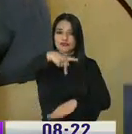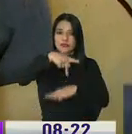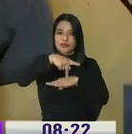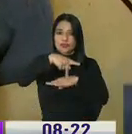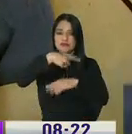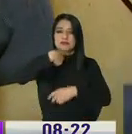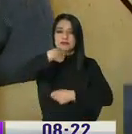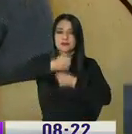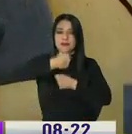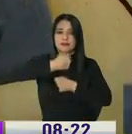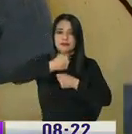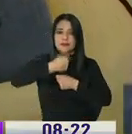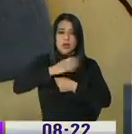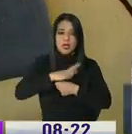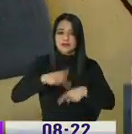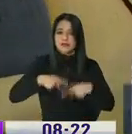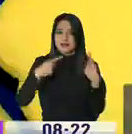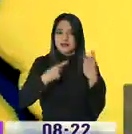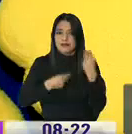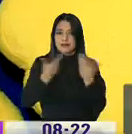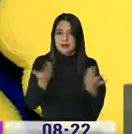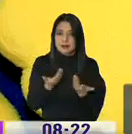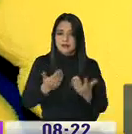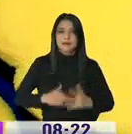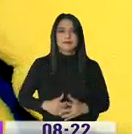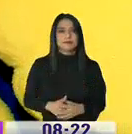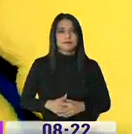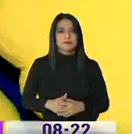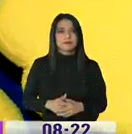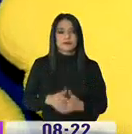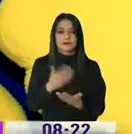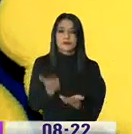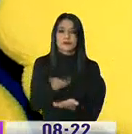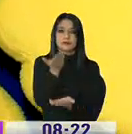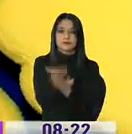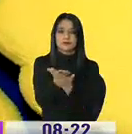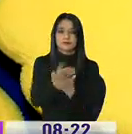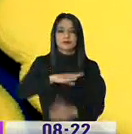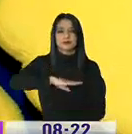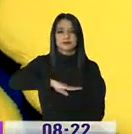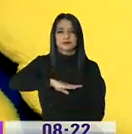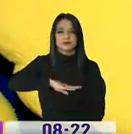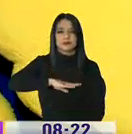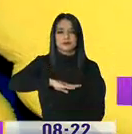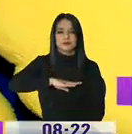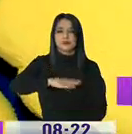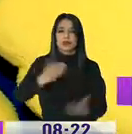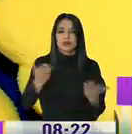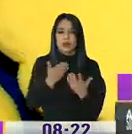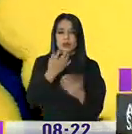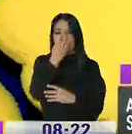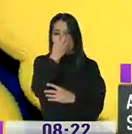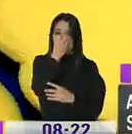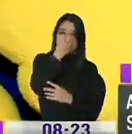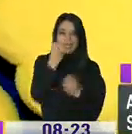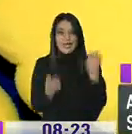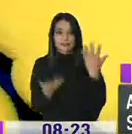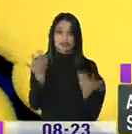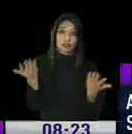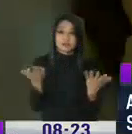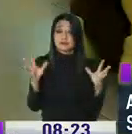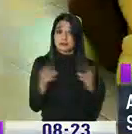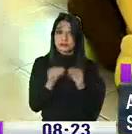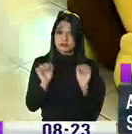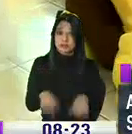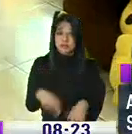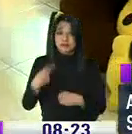es nuestro trabajo, de esto vivíamos nosotros. Queremos proponerle al señor alcalde una paya paletón de payasitos.